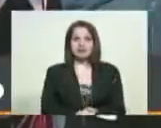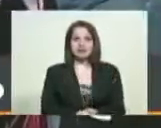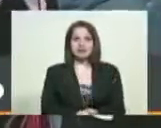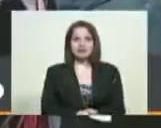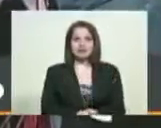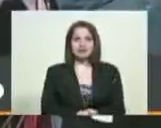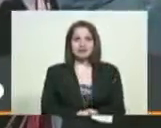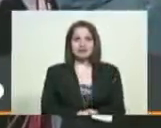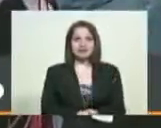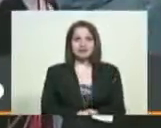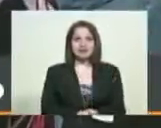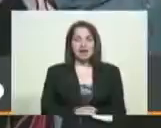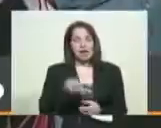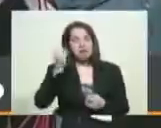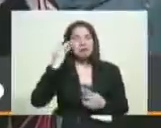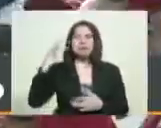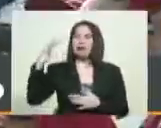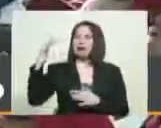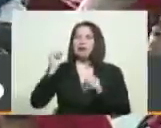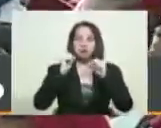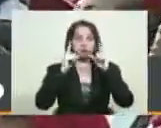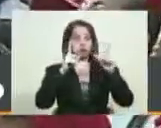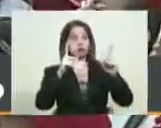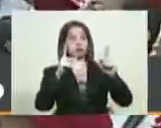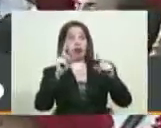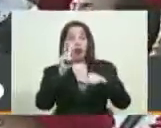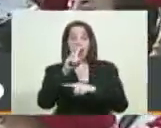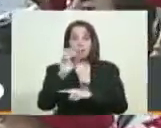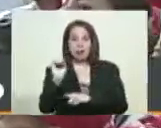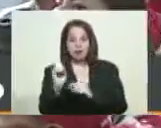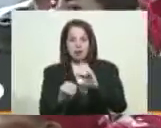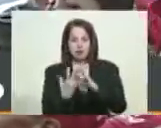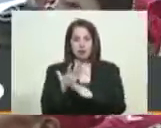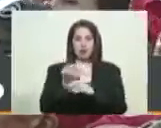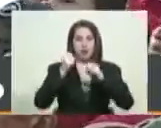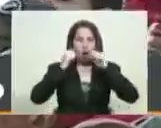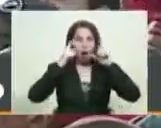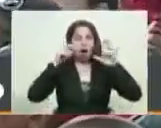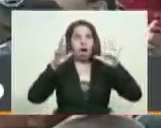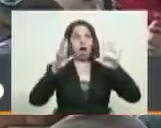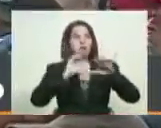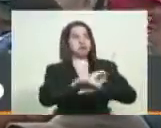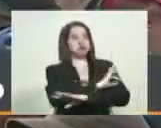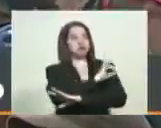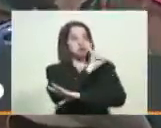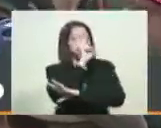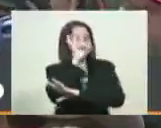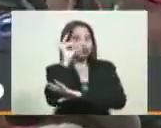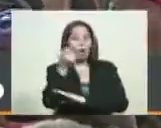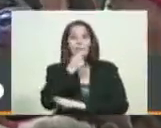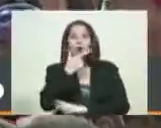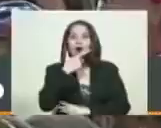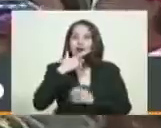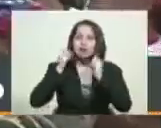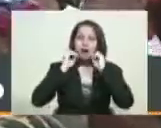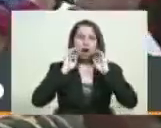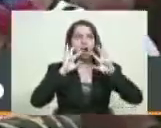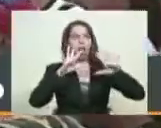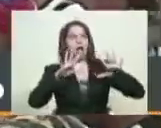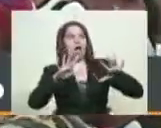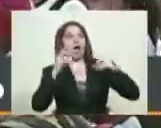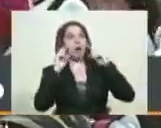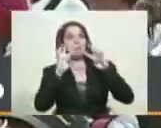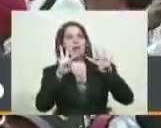Yo ya me imagino el amanecer del 20 de mayo, un amanecer bonito, lindo, radiante.